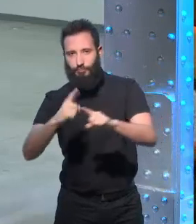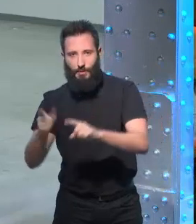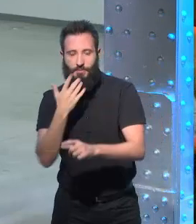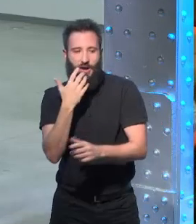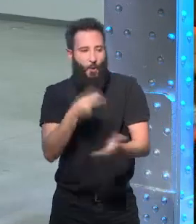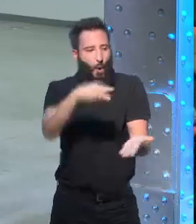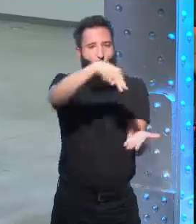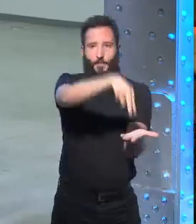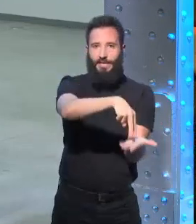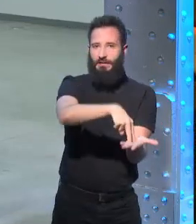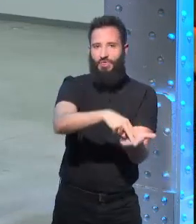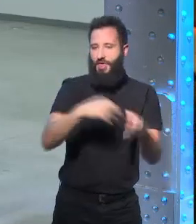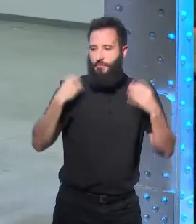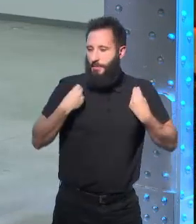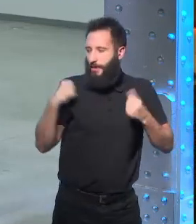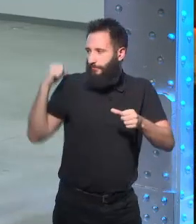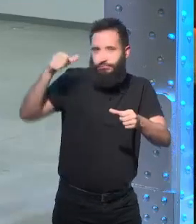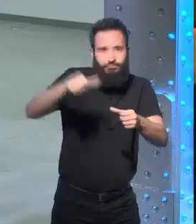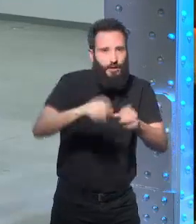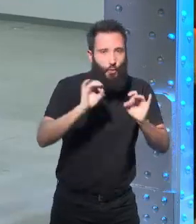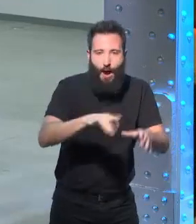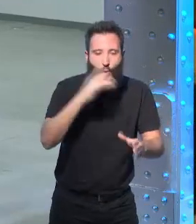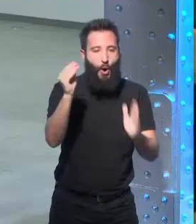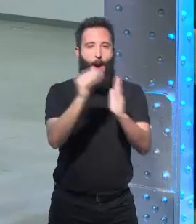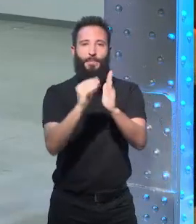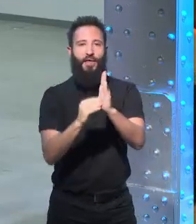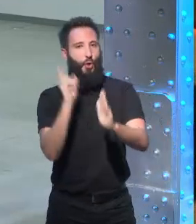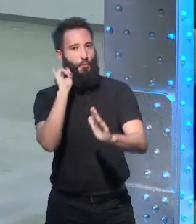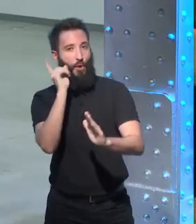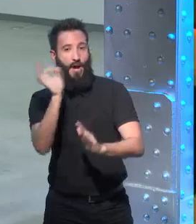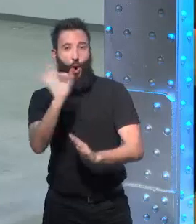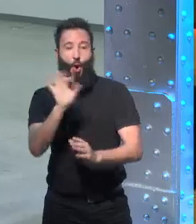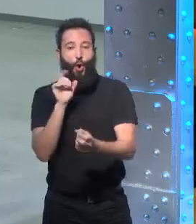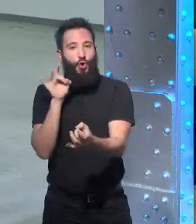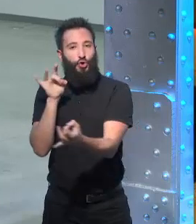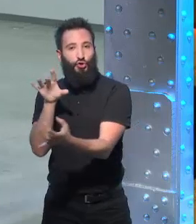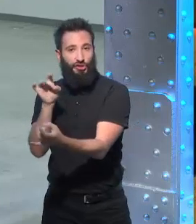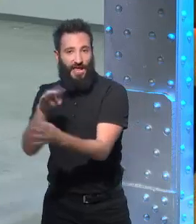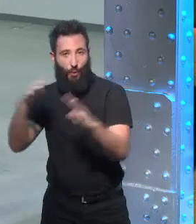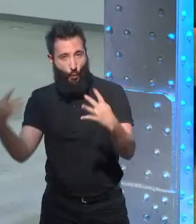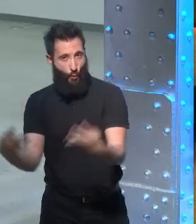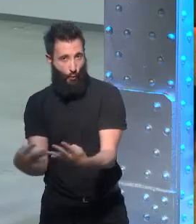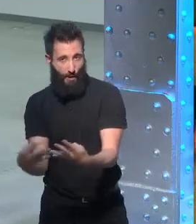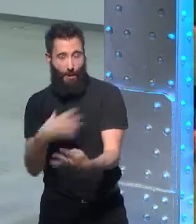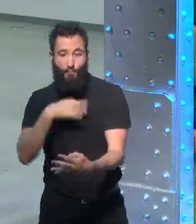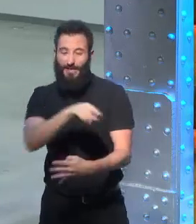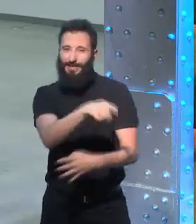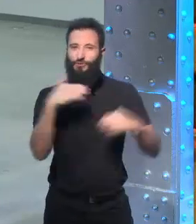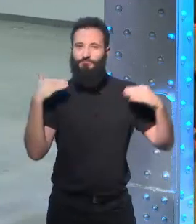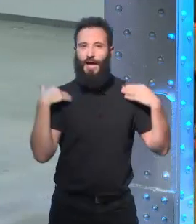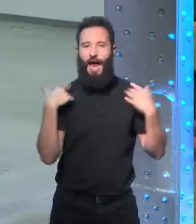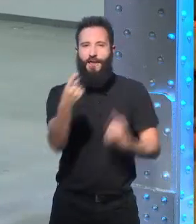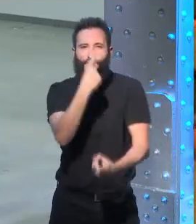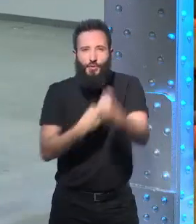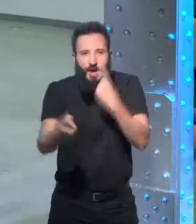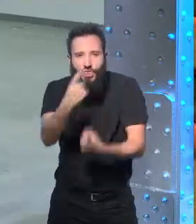la presencia de toda la vida, aplicaciones móviles o el chat de la página web, y se encarga de que toda esa